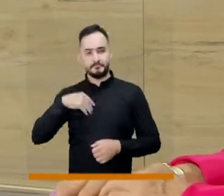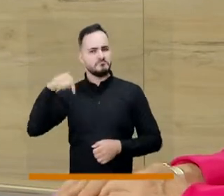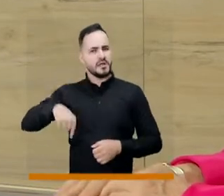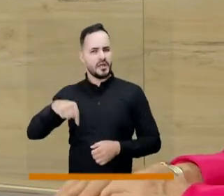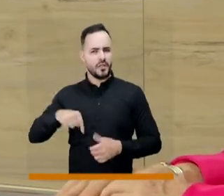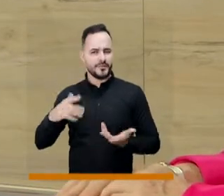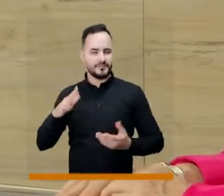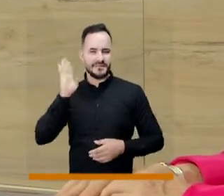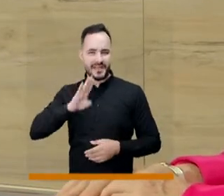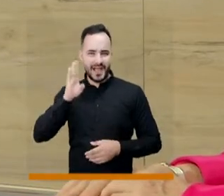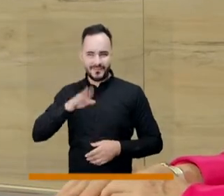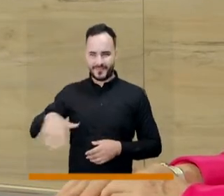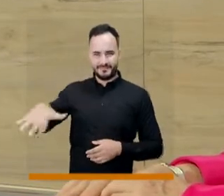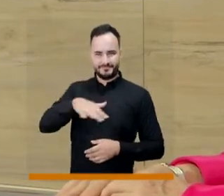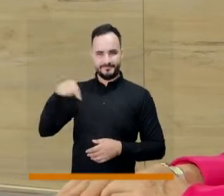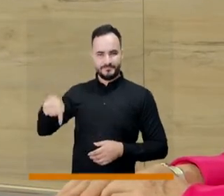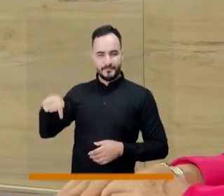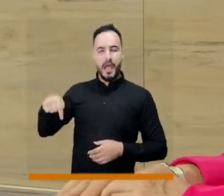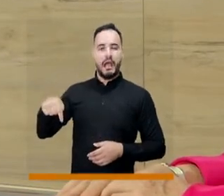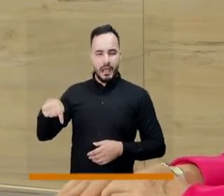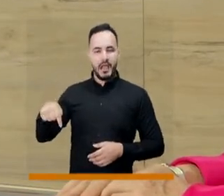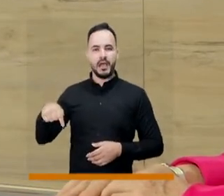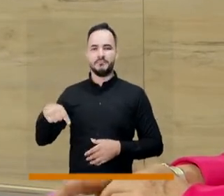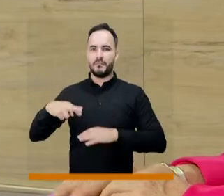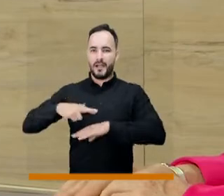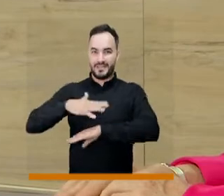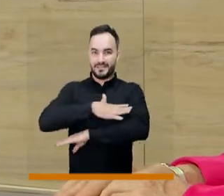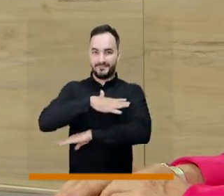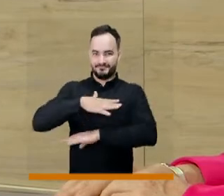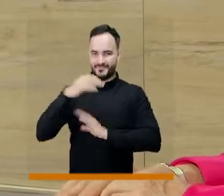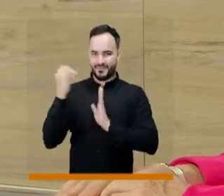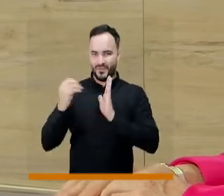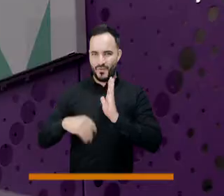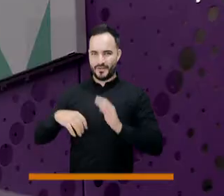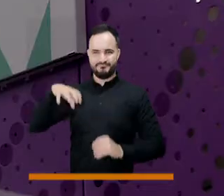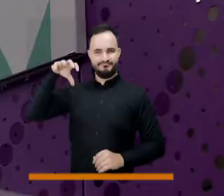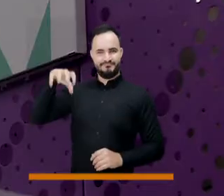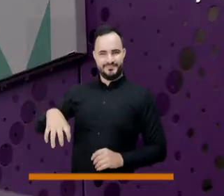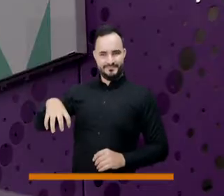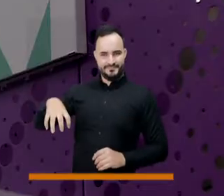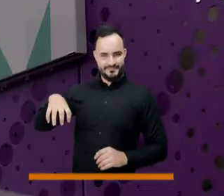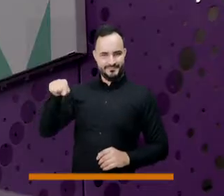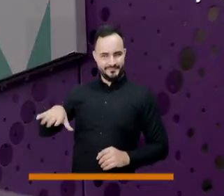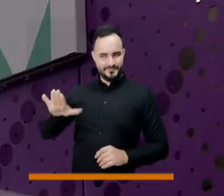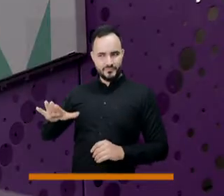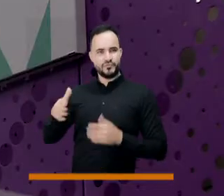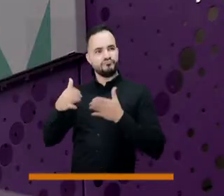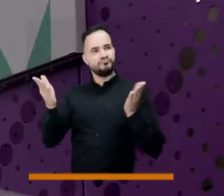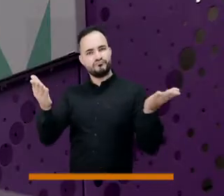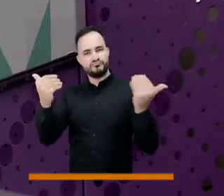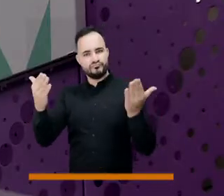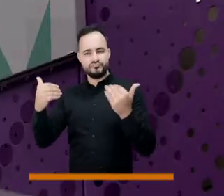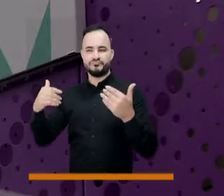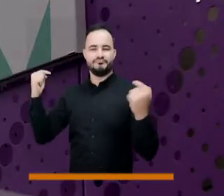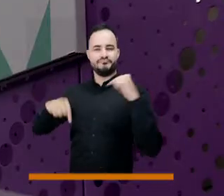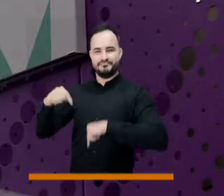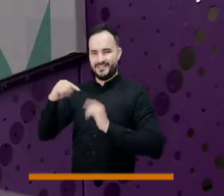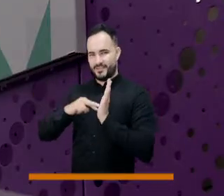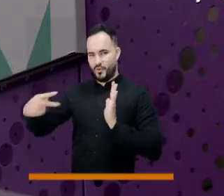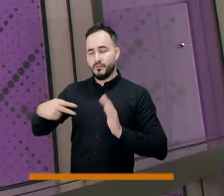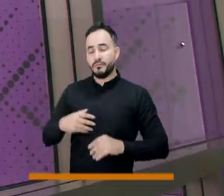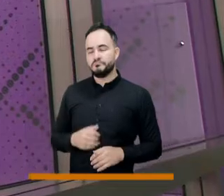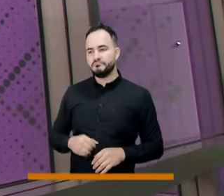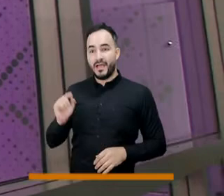San Javier, el primero de los 21 centros que en cada una de las comunas y corregimientos de